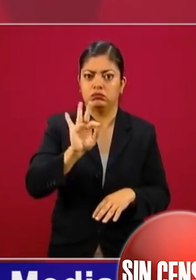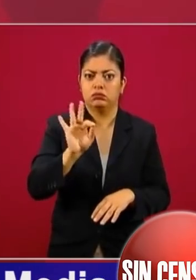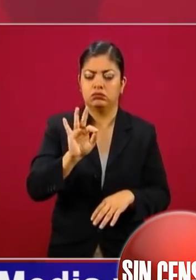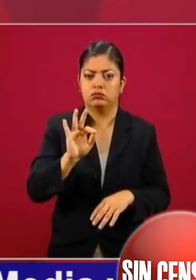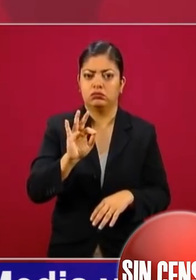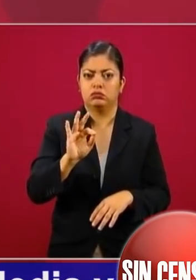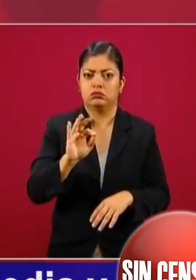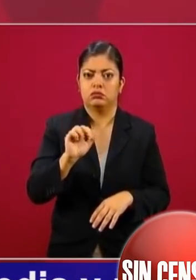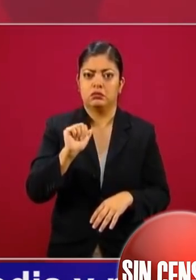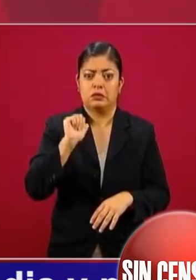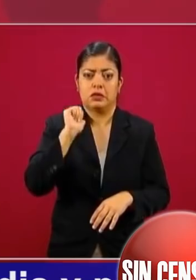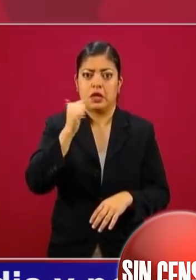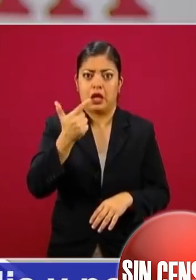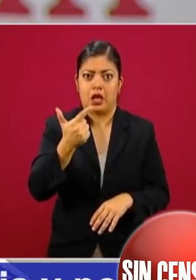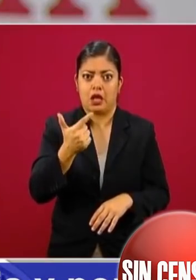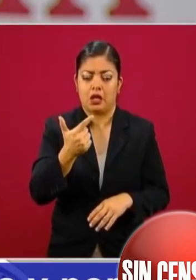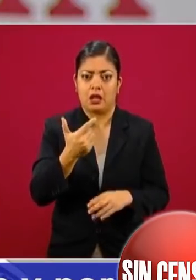esta